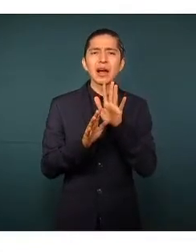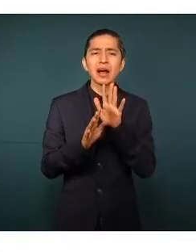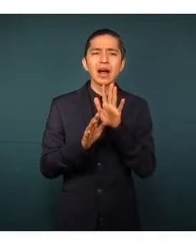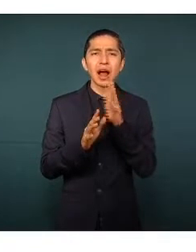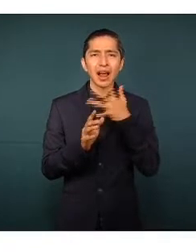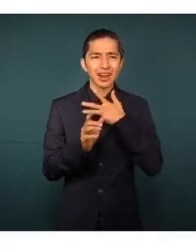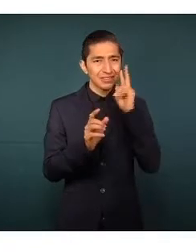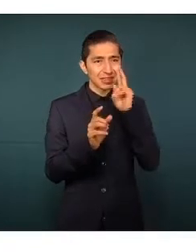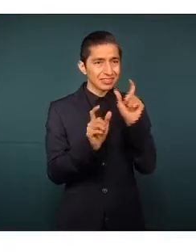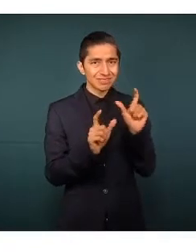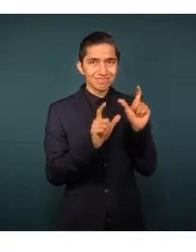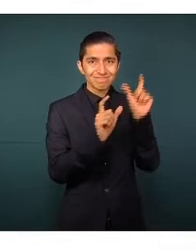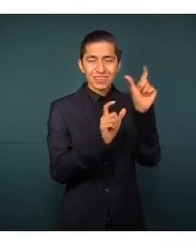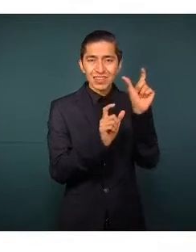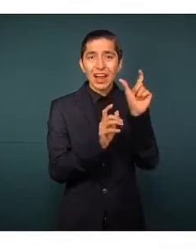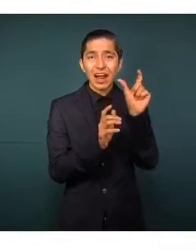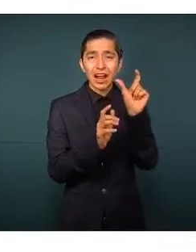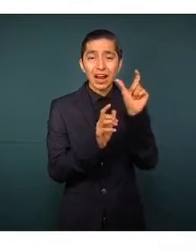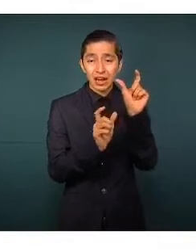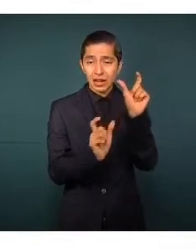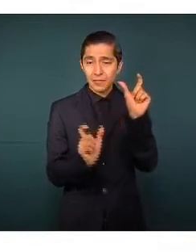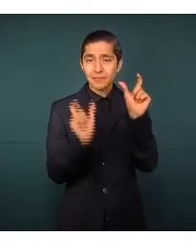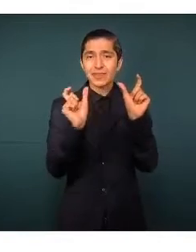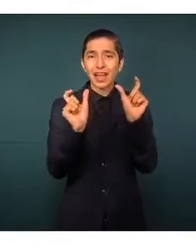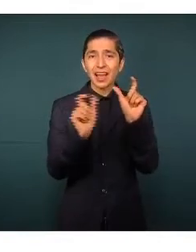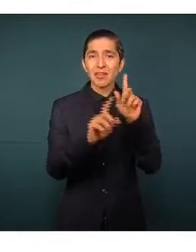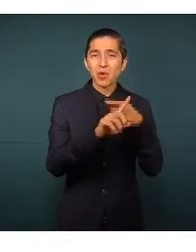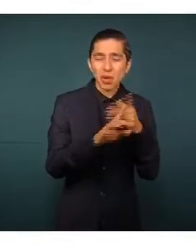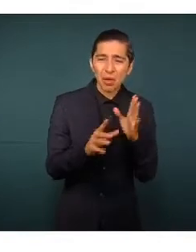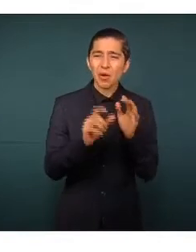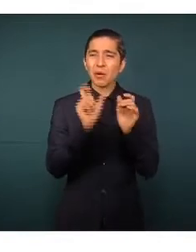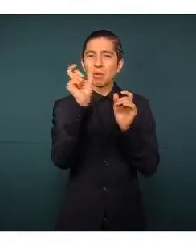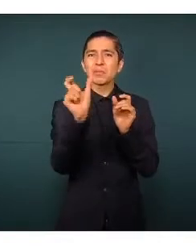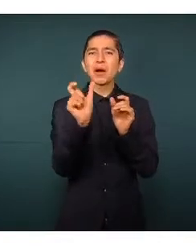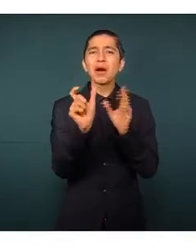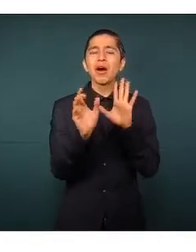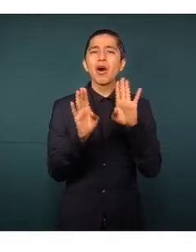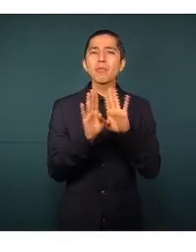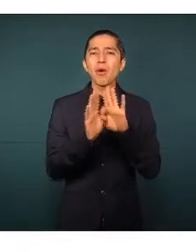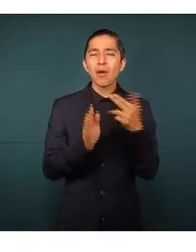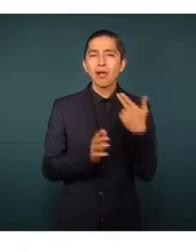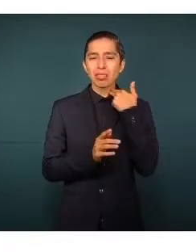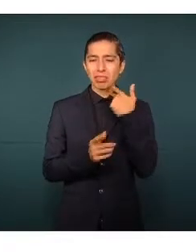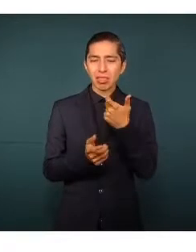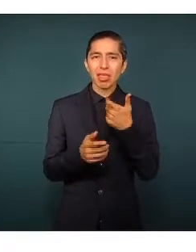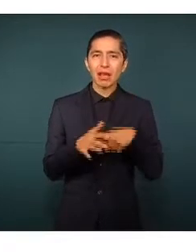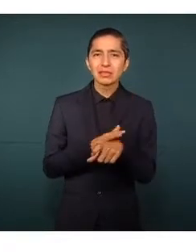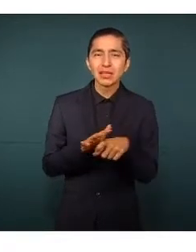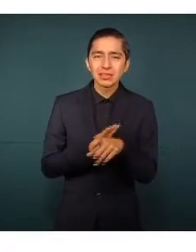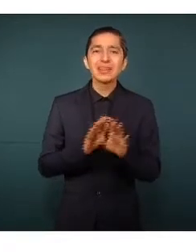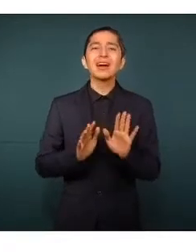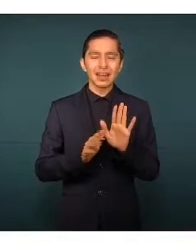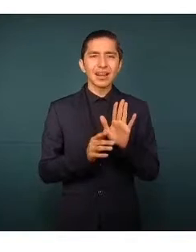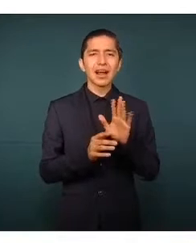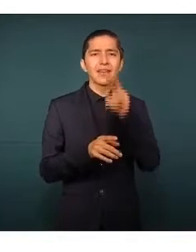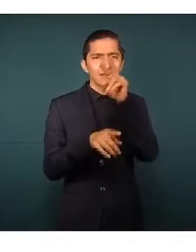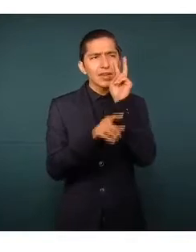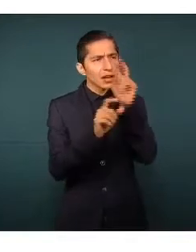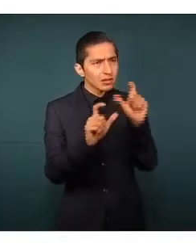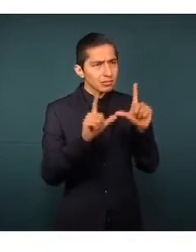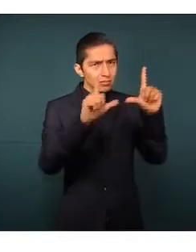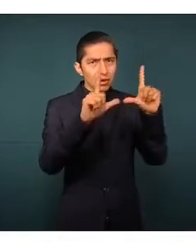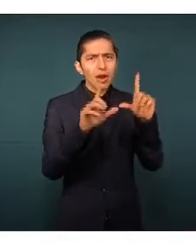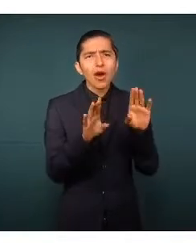lado izquierdo, y acá abajo en el lado derecho las extorsiones. Y ahorita vamos a ver en el comportamiento de las gráficas cómo, a pesar de que